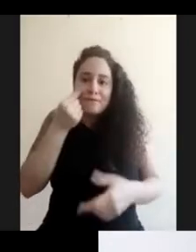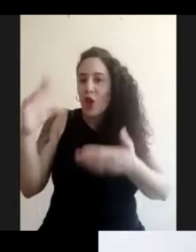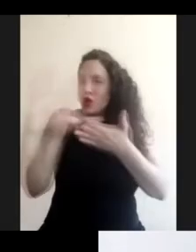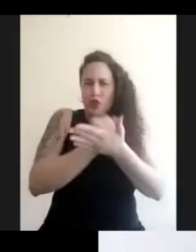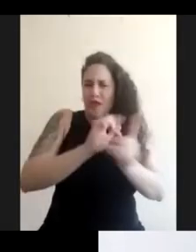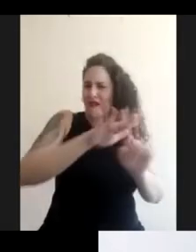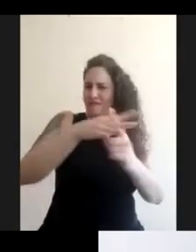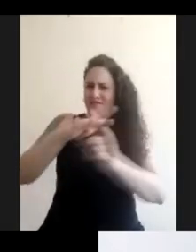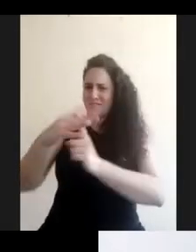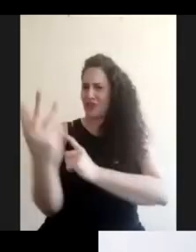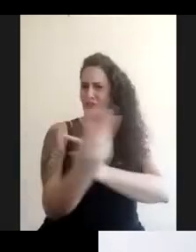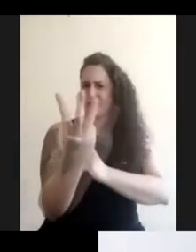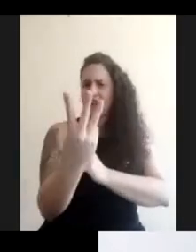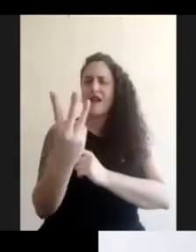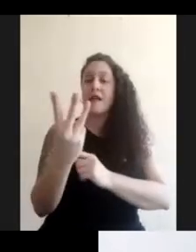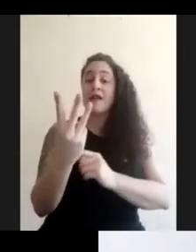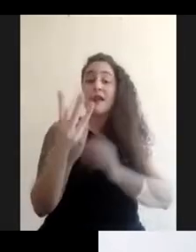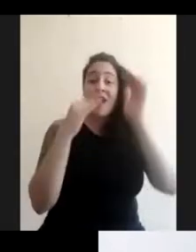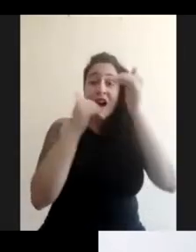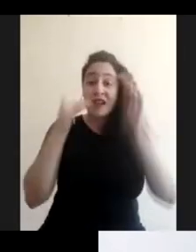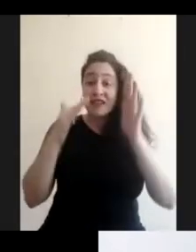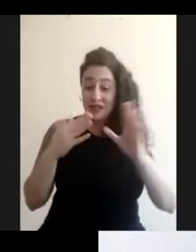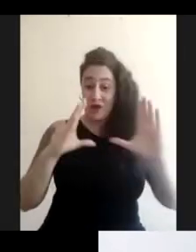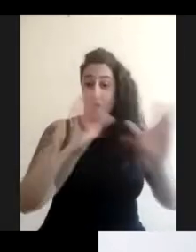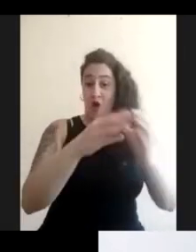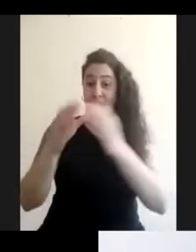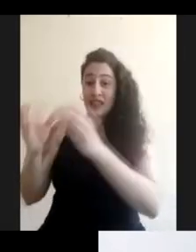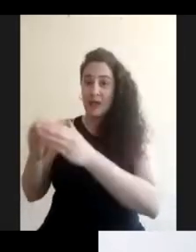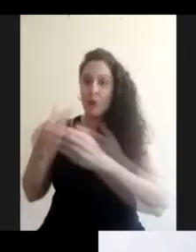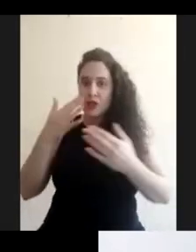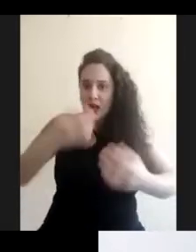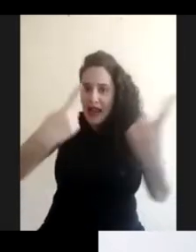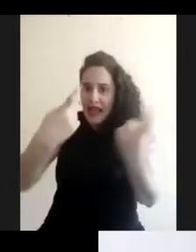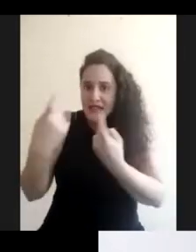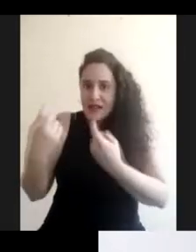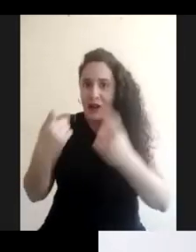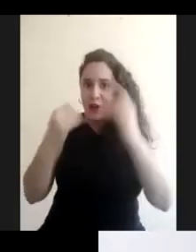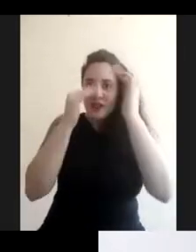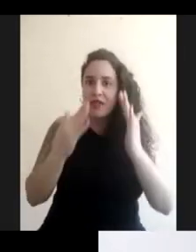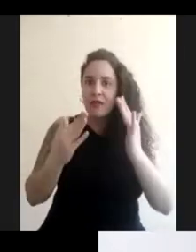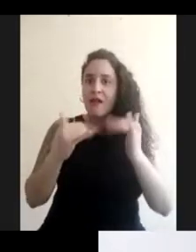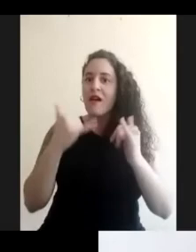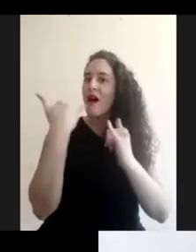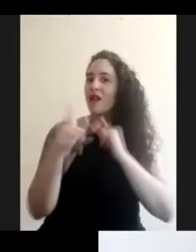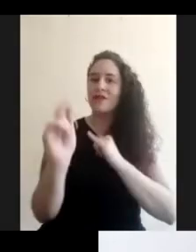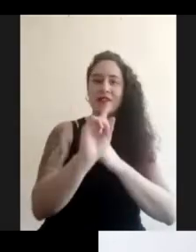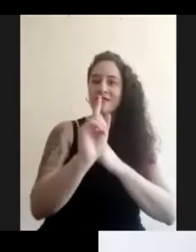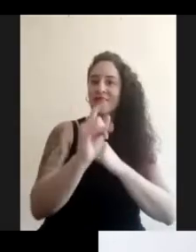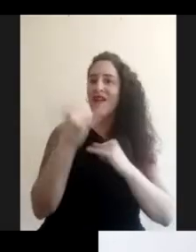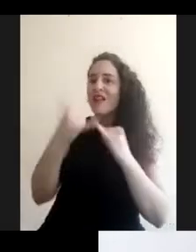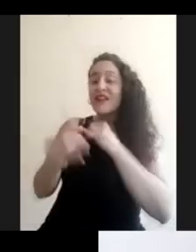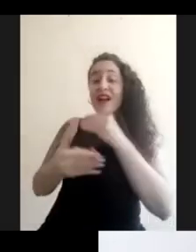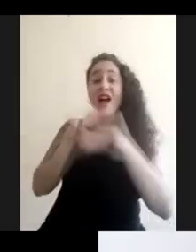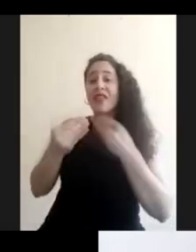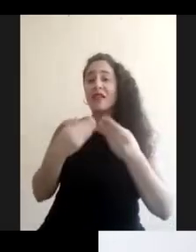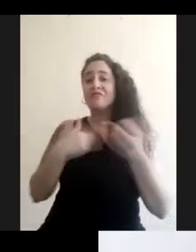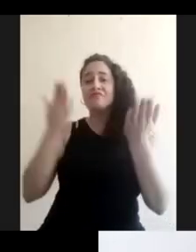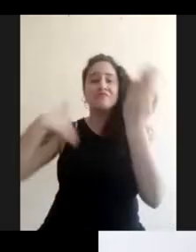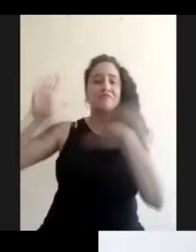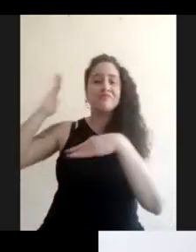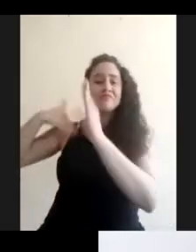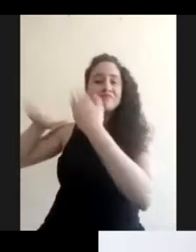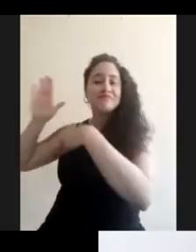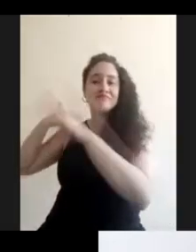para atender a colectivos que son completamente necesarios, lo que se está haciendo es evadir la